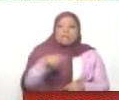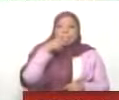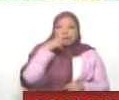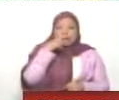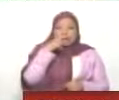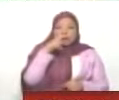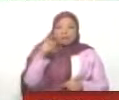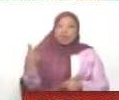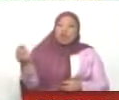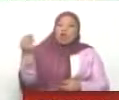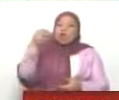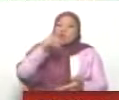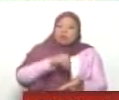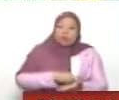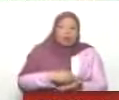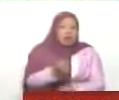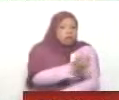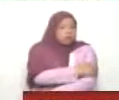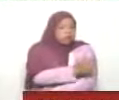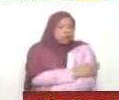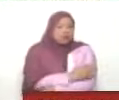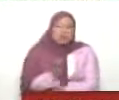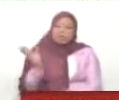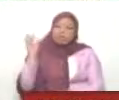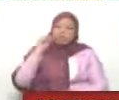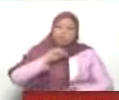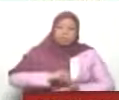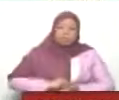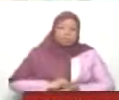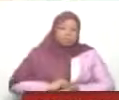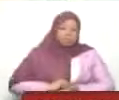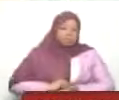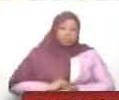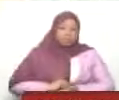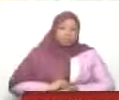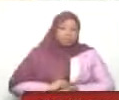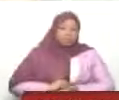No volverán, no volverán. Así es, presidente.